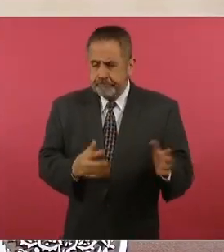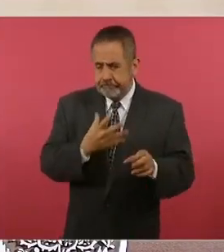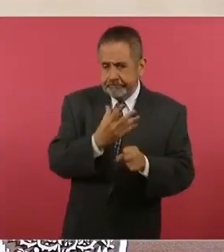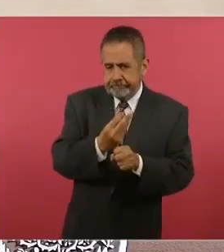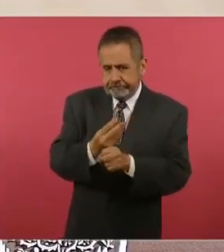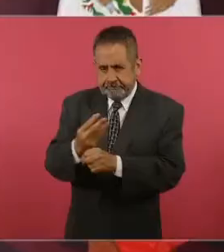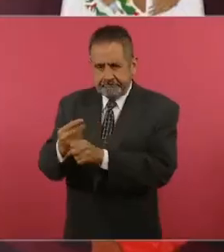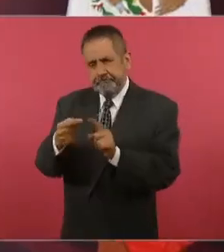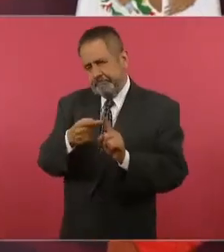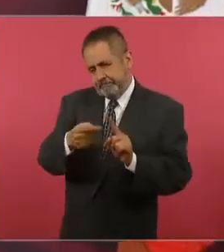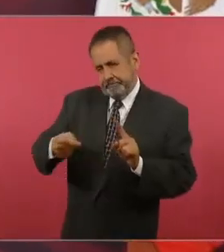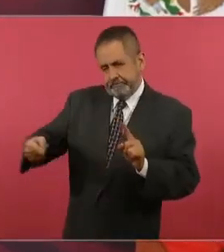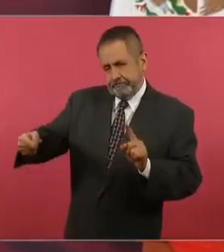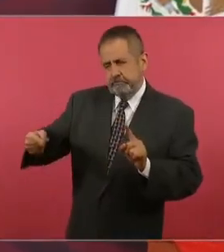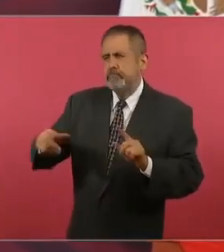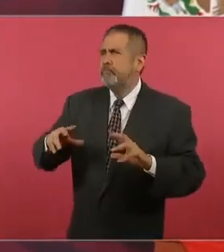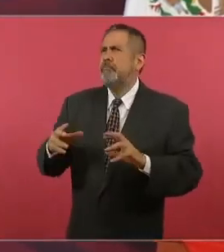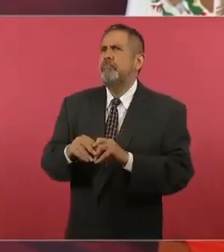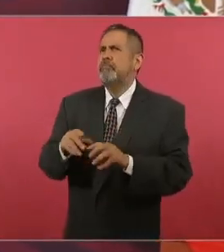haciendo